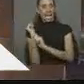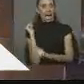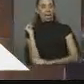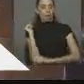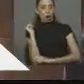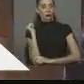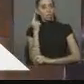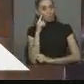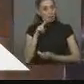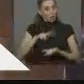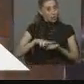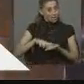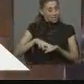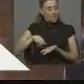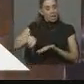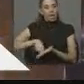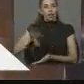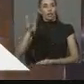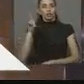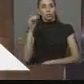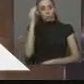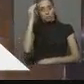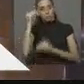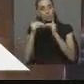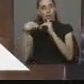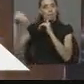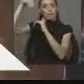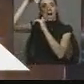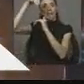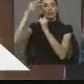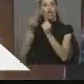lo contrataba por su maestría en economía.